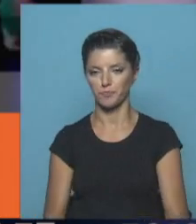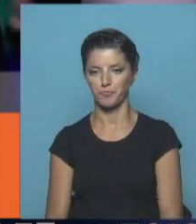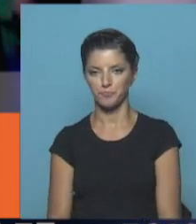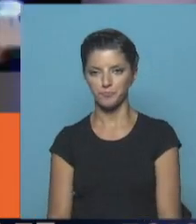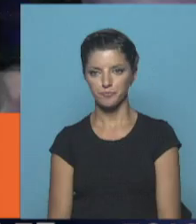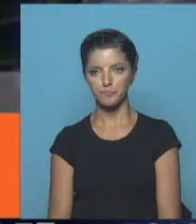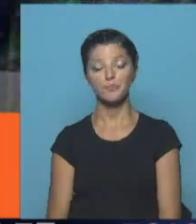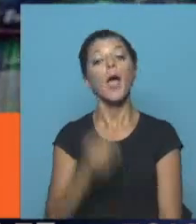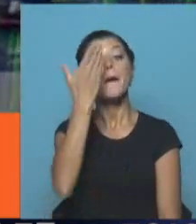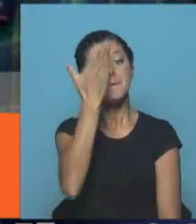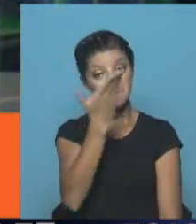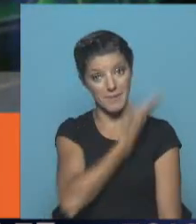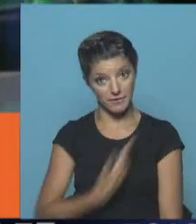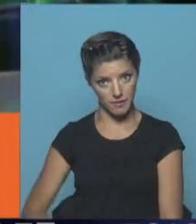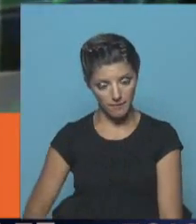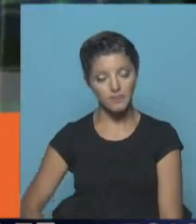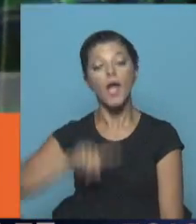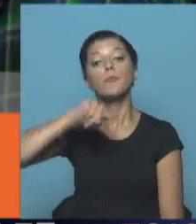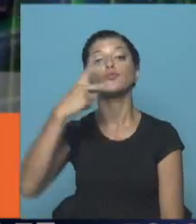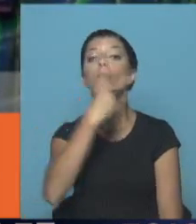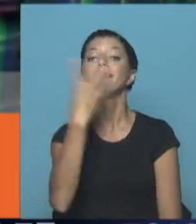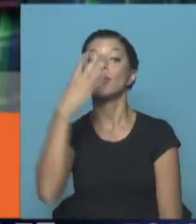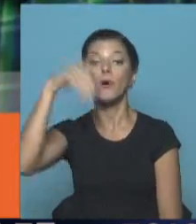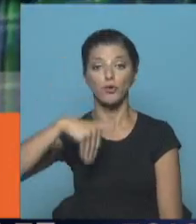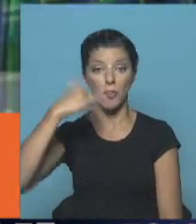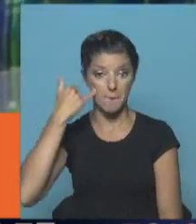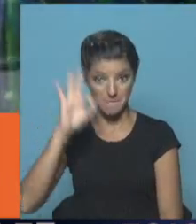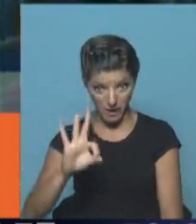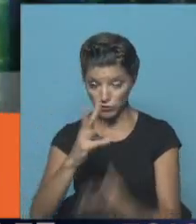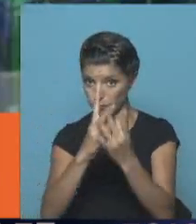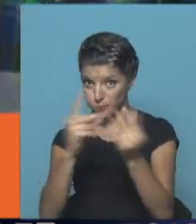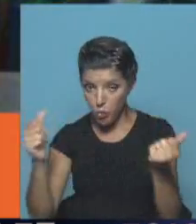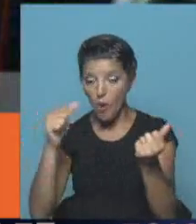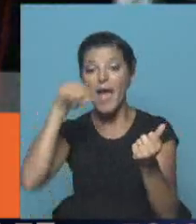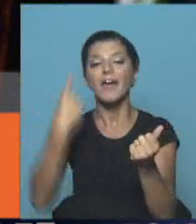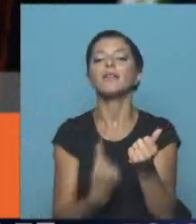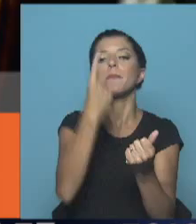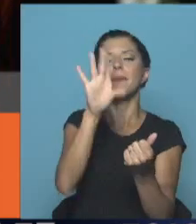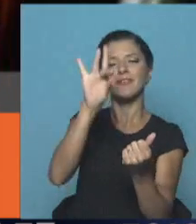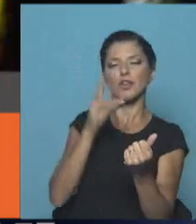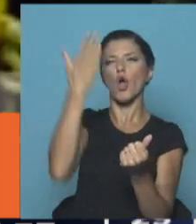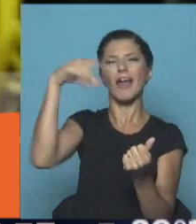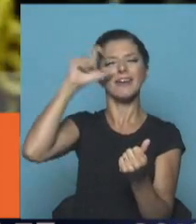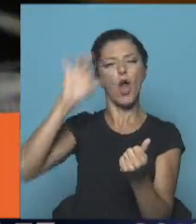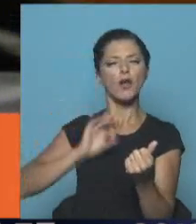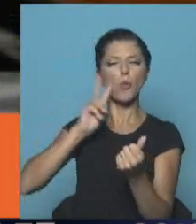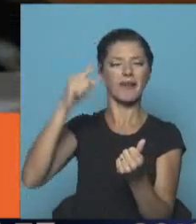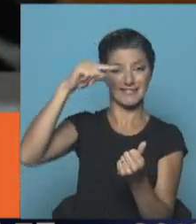El mandatario entregará el poder el próximo 24 de mayo tras haber sido elegido por primera vez en enero de 2007 con el